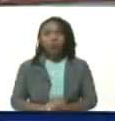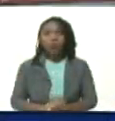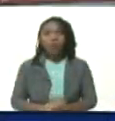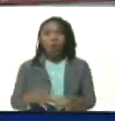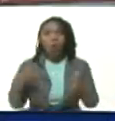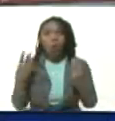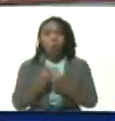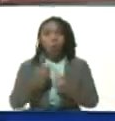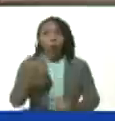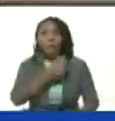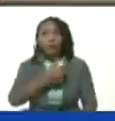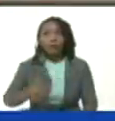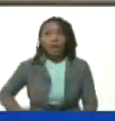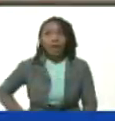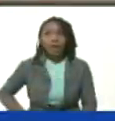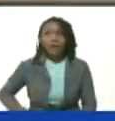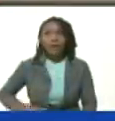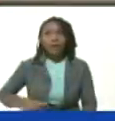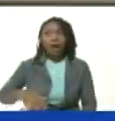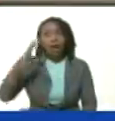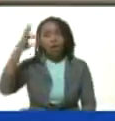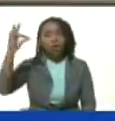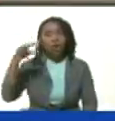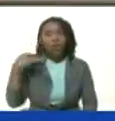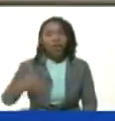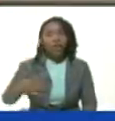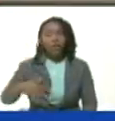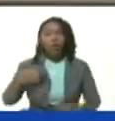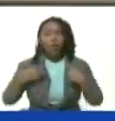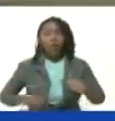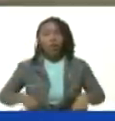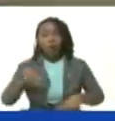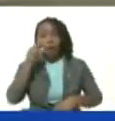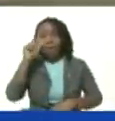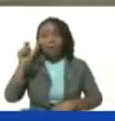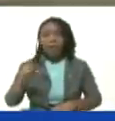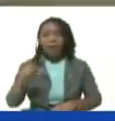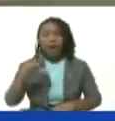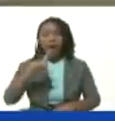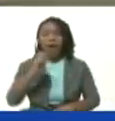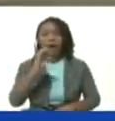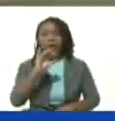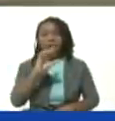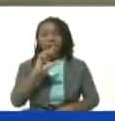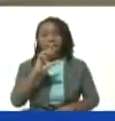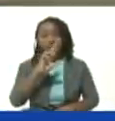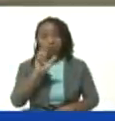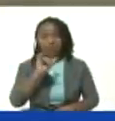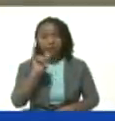junto al presidente del Consejo de Derechos Humanos de Venezuela, doctor Larry Daboe,